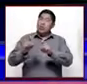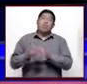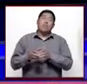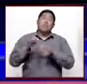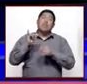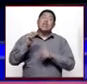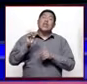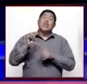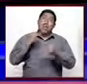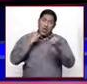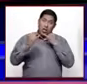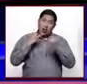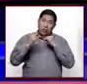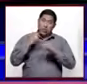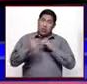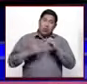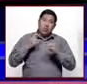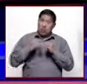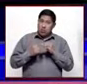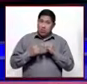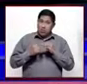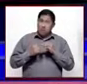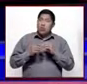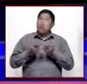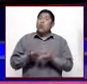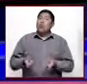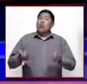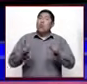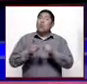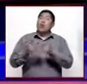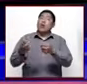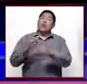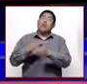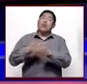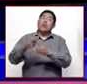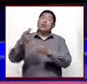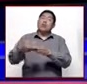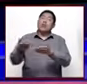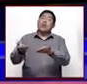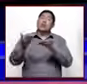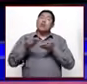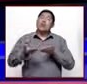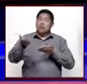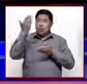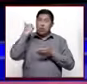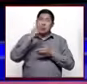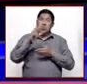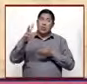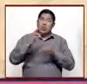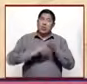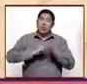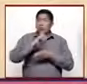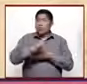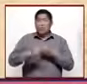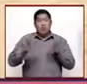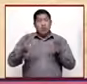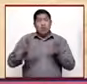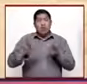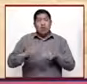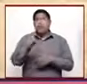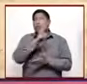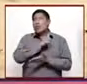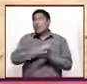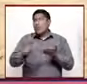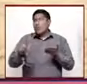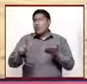solicitar información en relación a la entrega de los resultados del censo que se realizó el 23 de marzo de este año. Una semana de